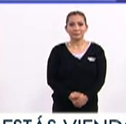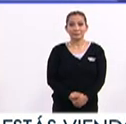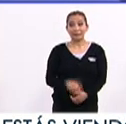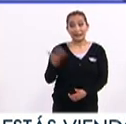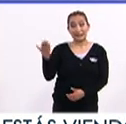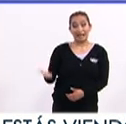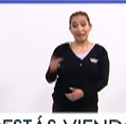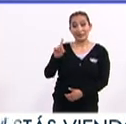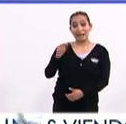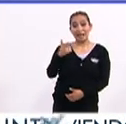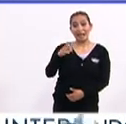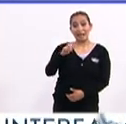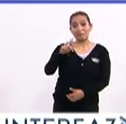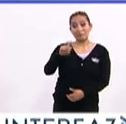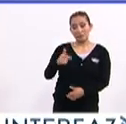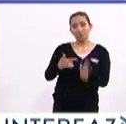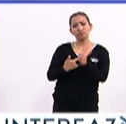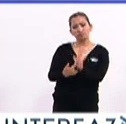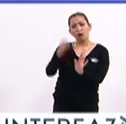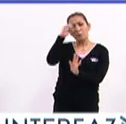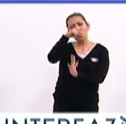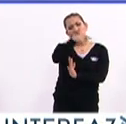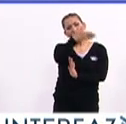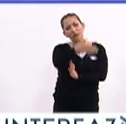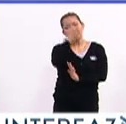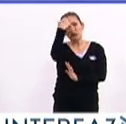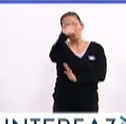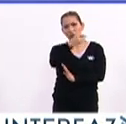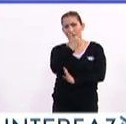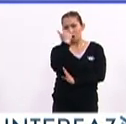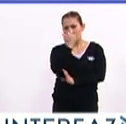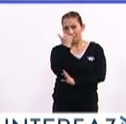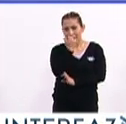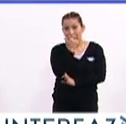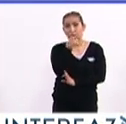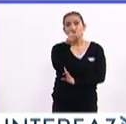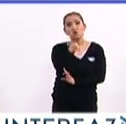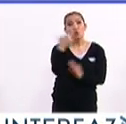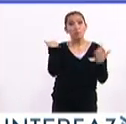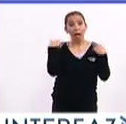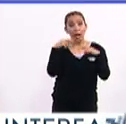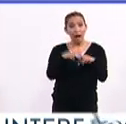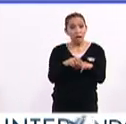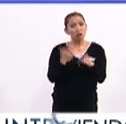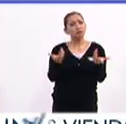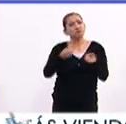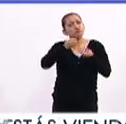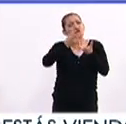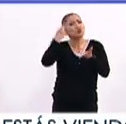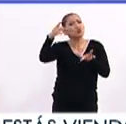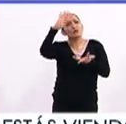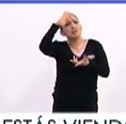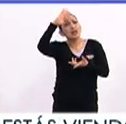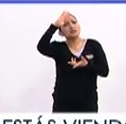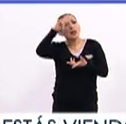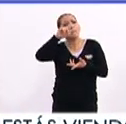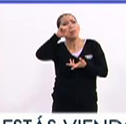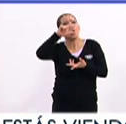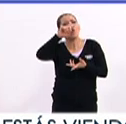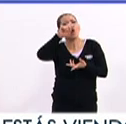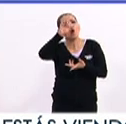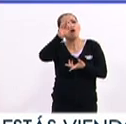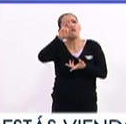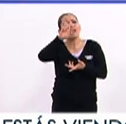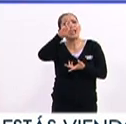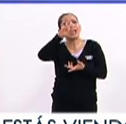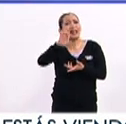Pues ahí la de GESPE nos comparte la opinión y experiencia de una de sus alumnas. Si tú eres maestro, compártenos qué piensas sobre Paulo Freire,